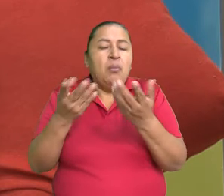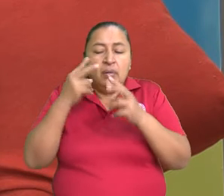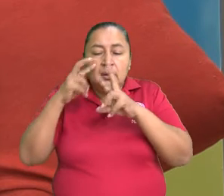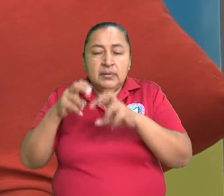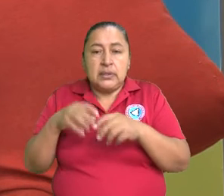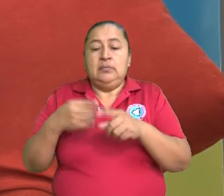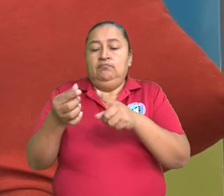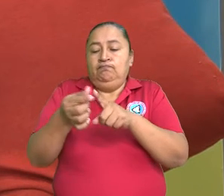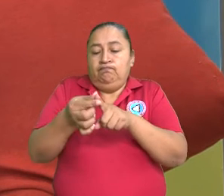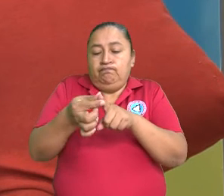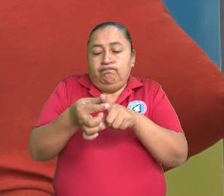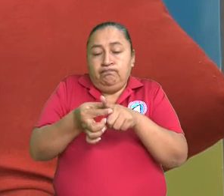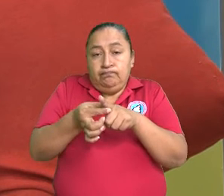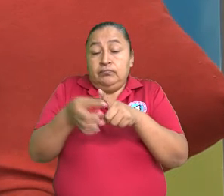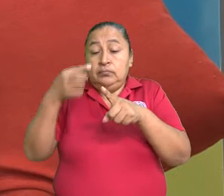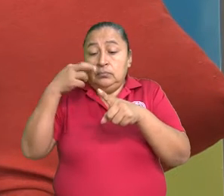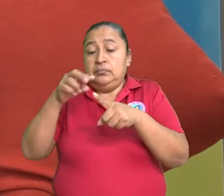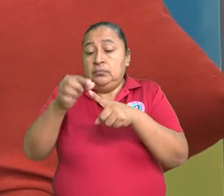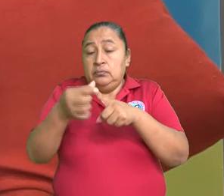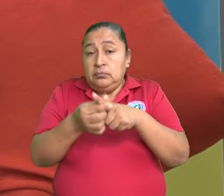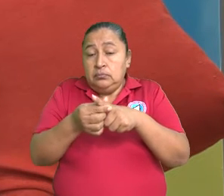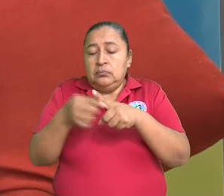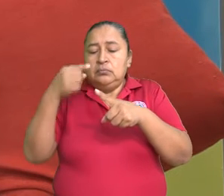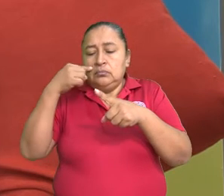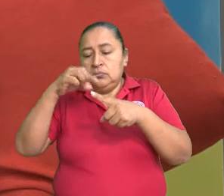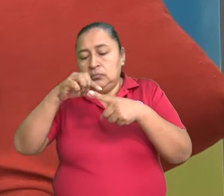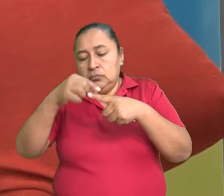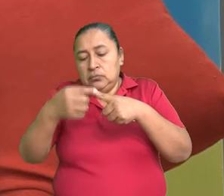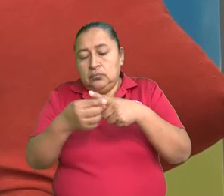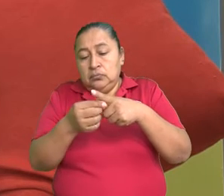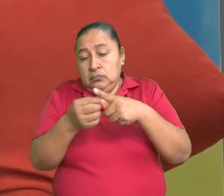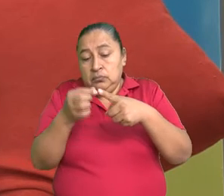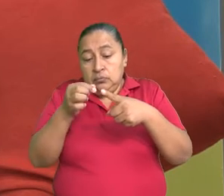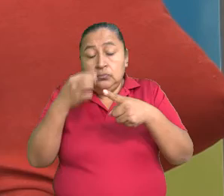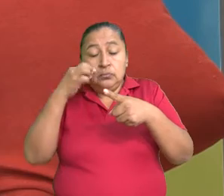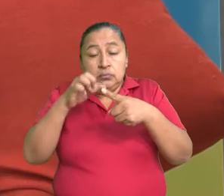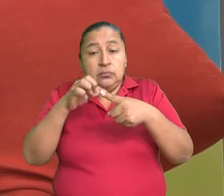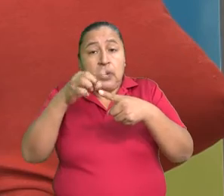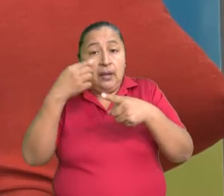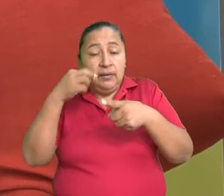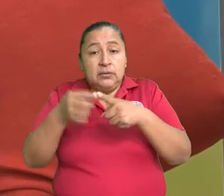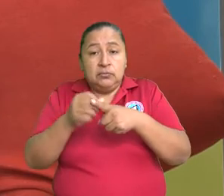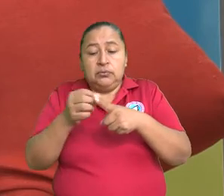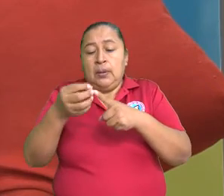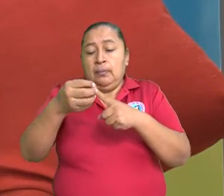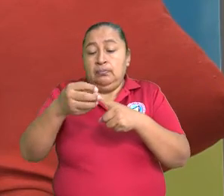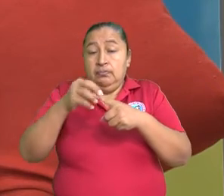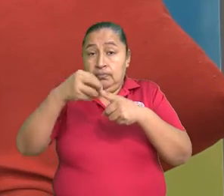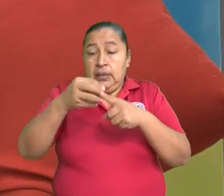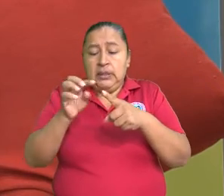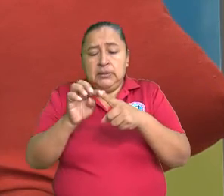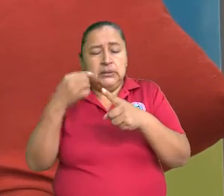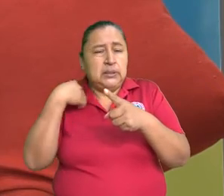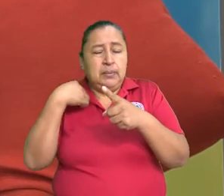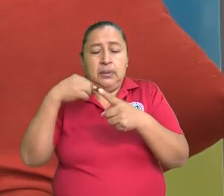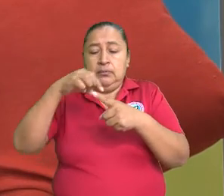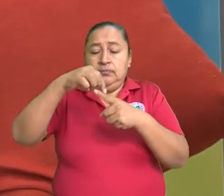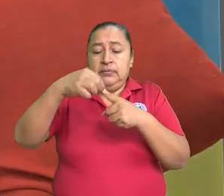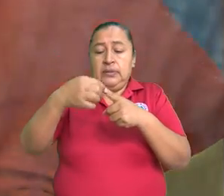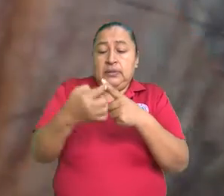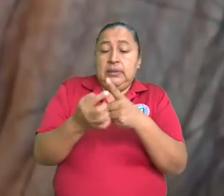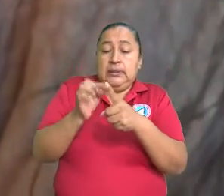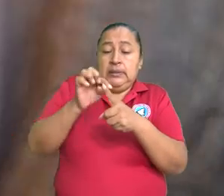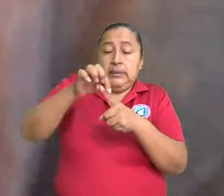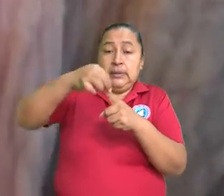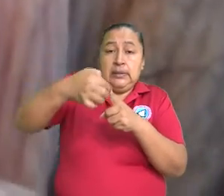el prepucio para ver el escroto, para ver lo que es la parte de la cabeza del pene, que generalmente en el anillo es